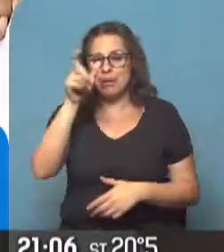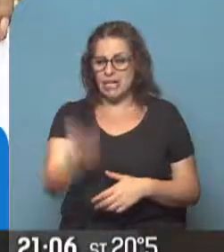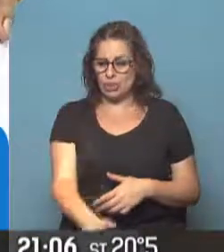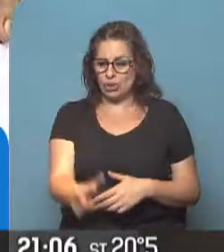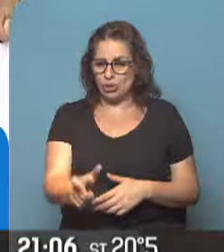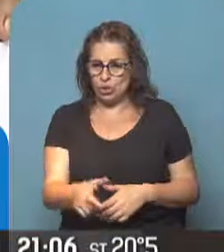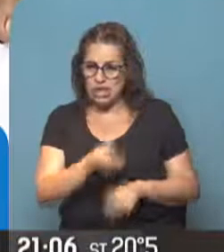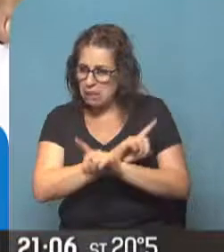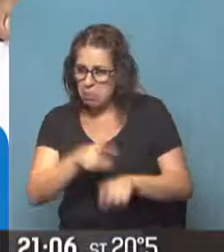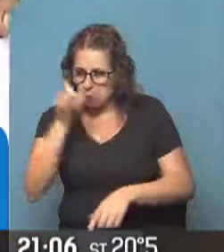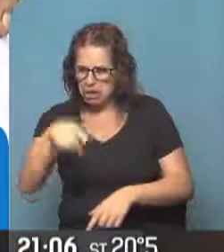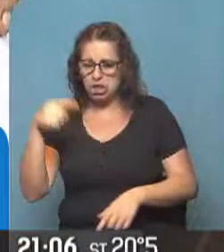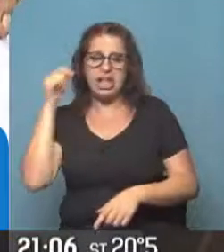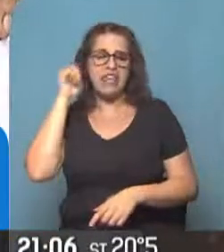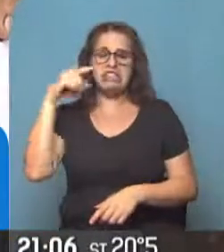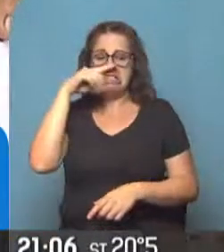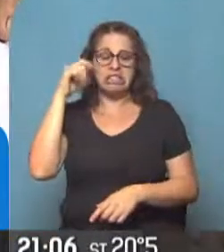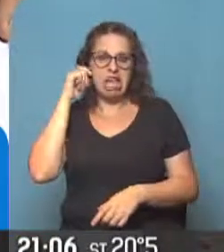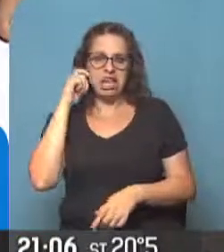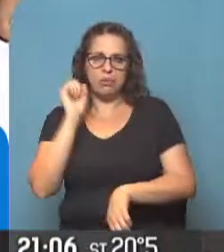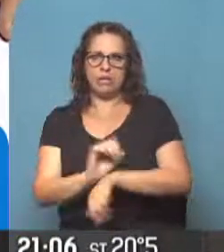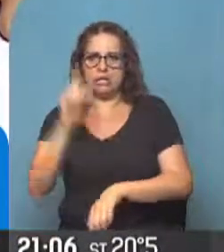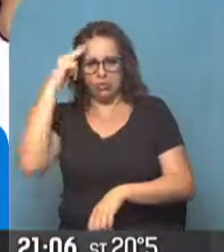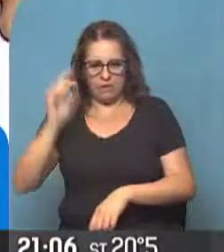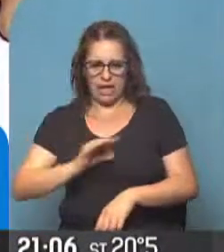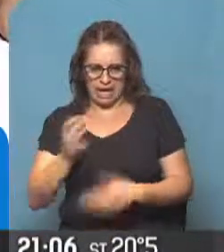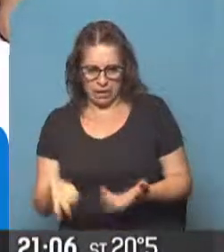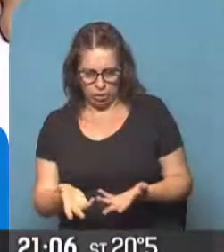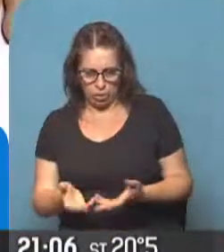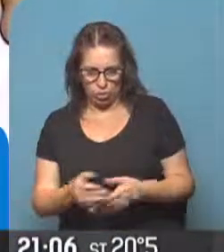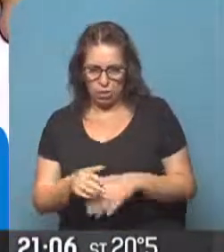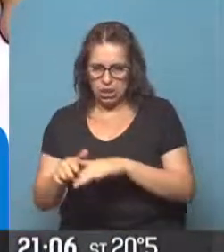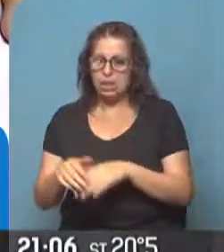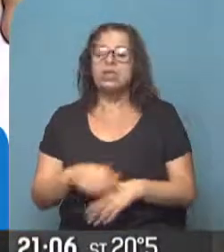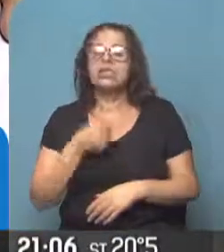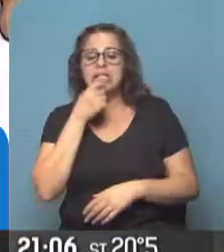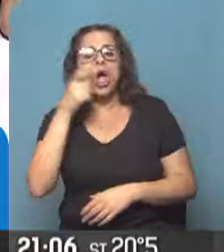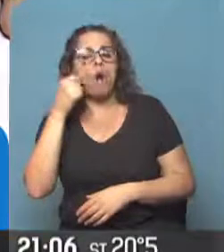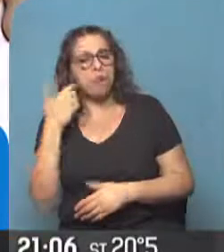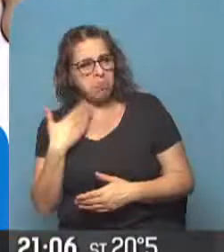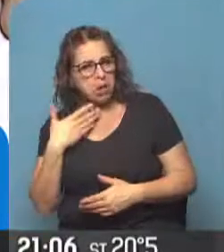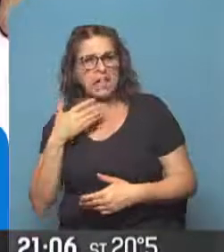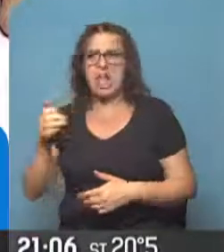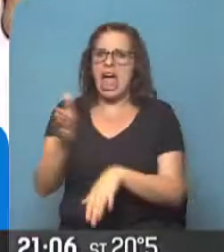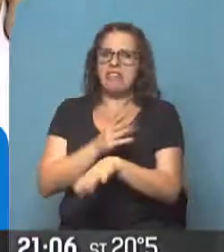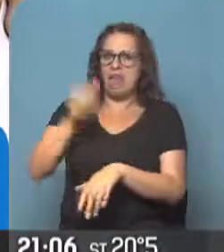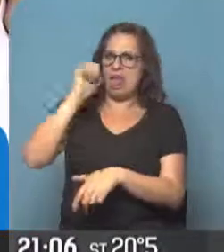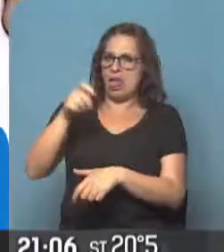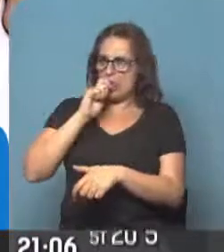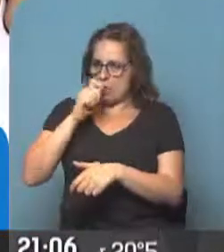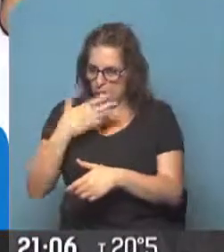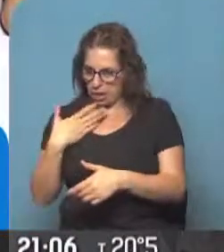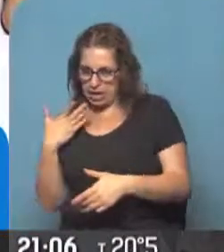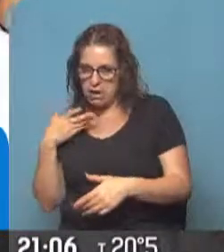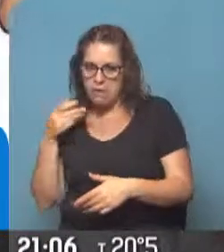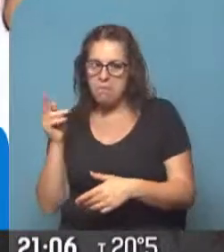ni de 70 años, él está apto para todo, si pudo matar, pudo alcoholizarse, pudo drogarse y